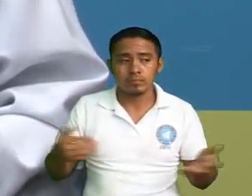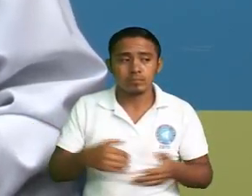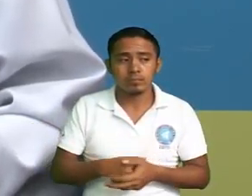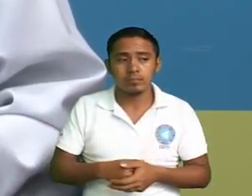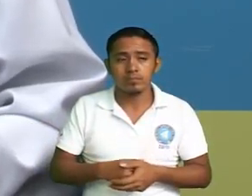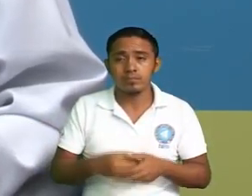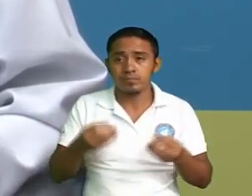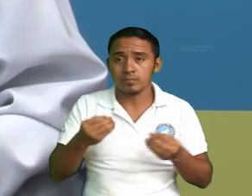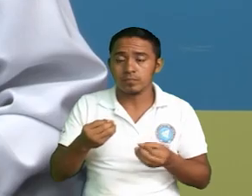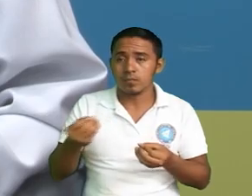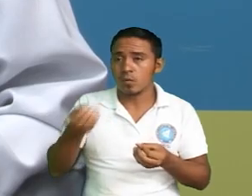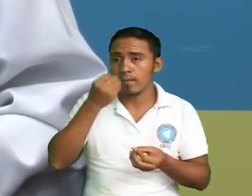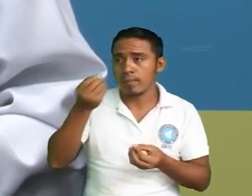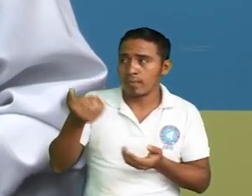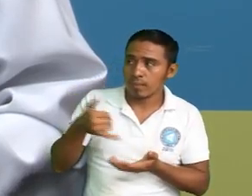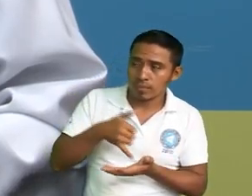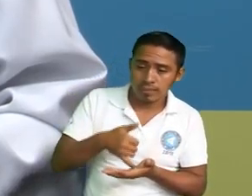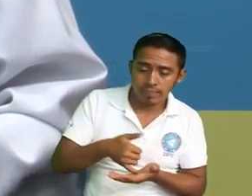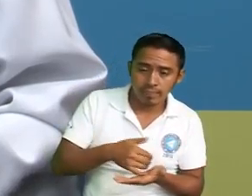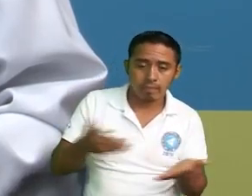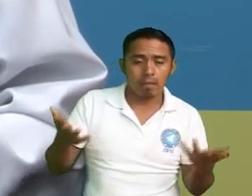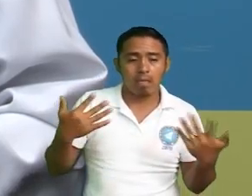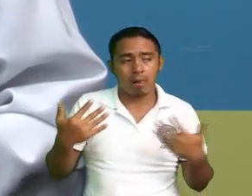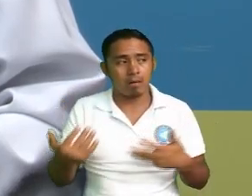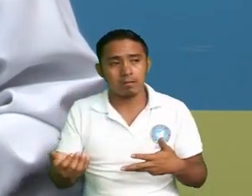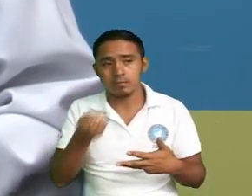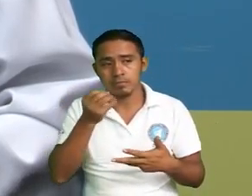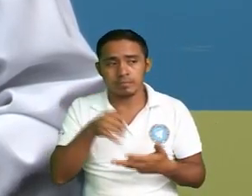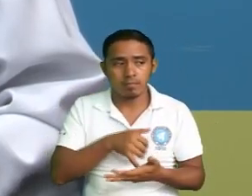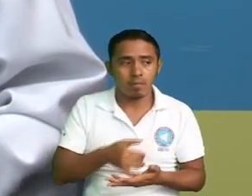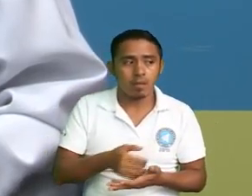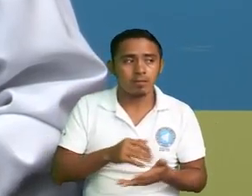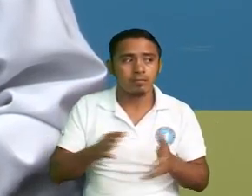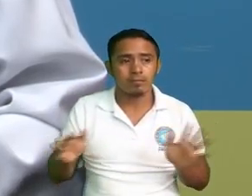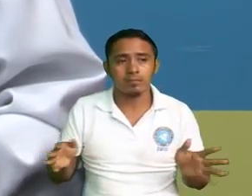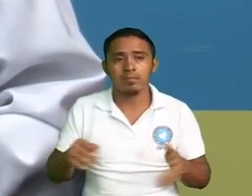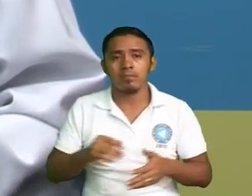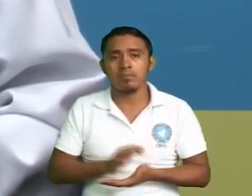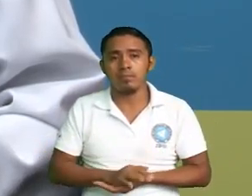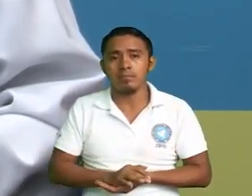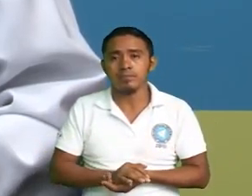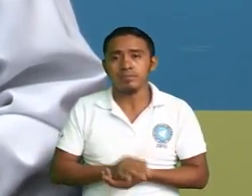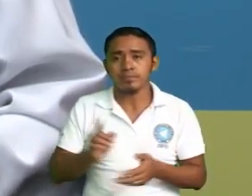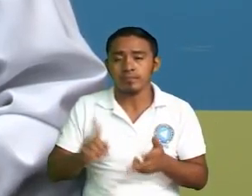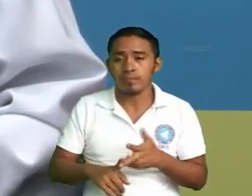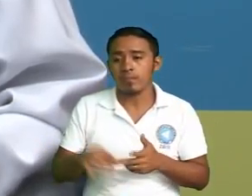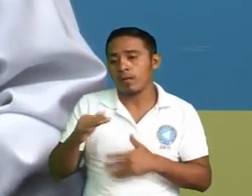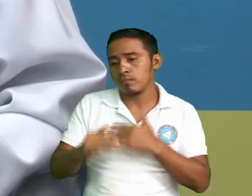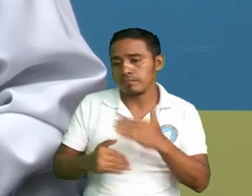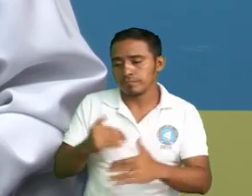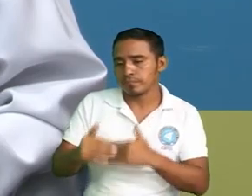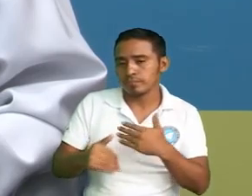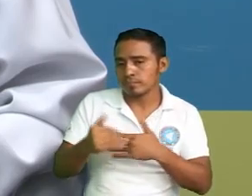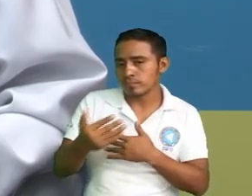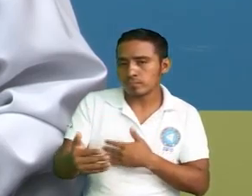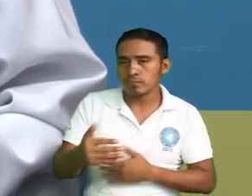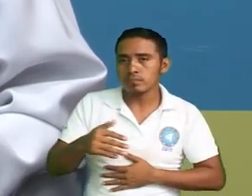la desnutrición, por ejemplo, puede ser una de las causas de las infecciones a repetición